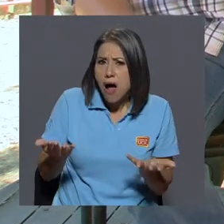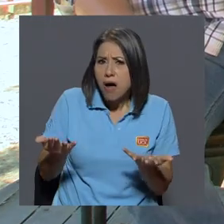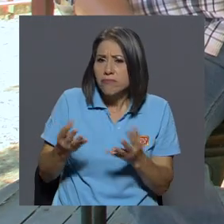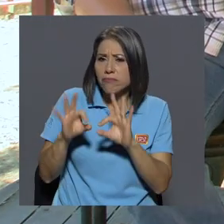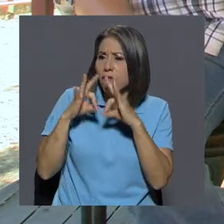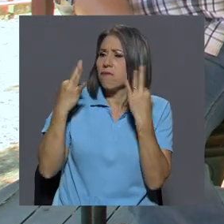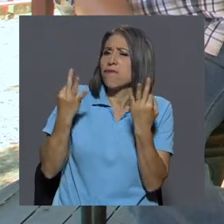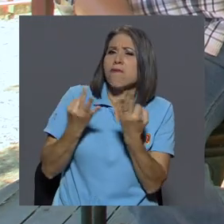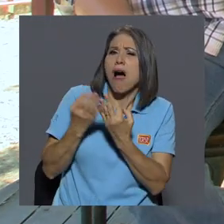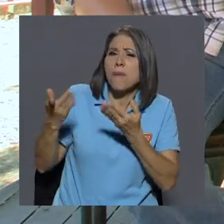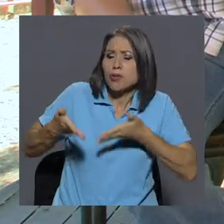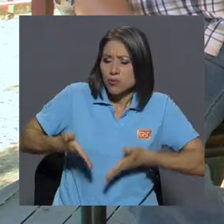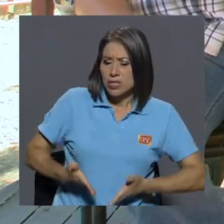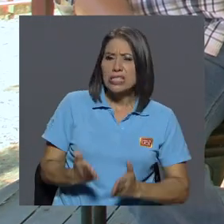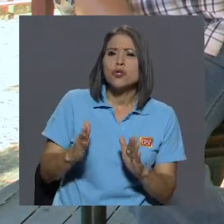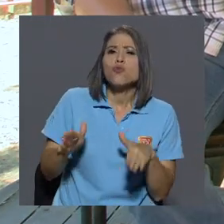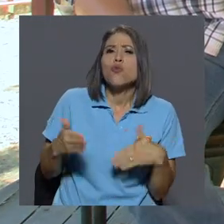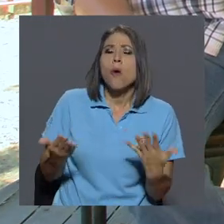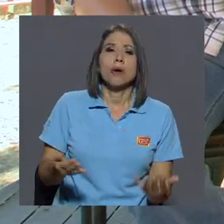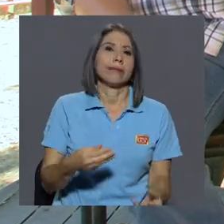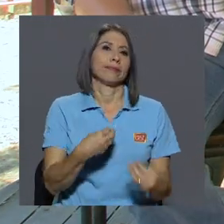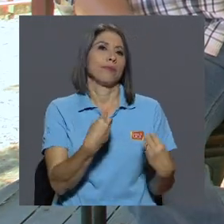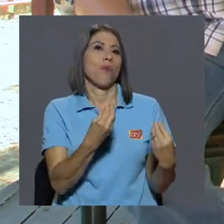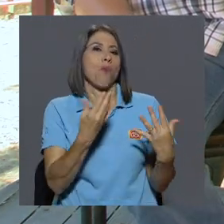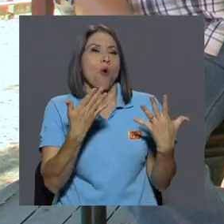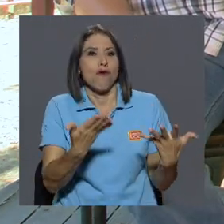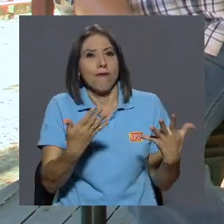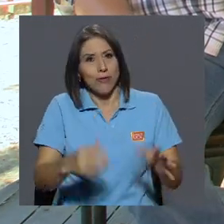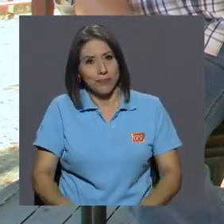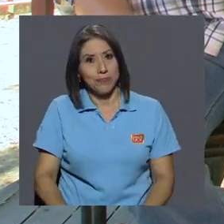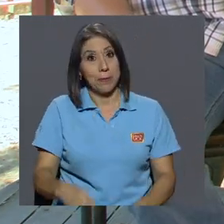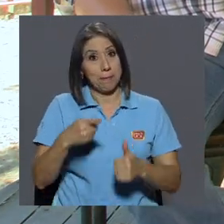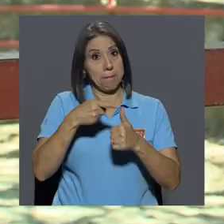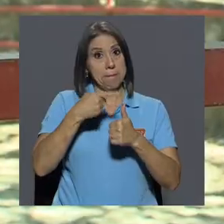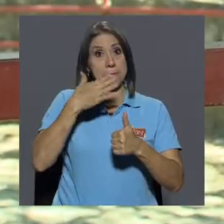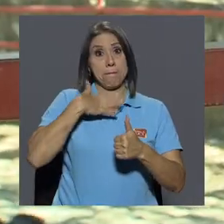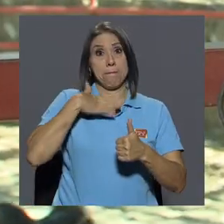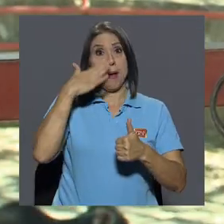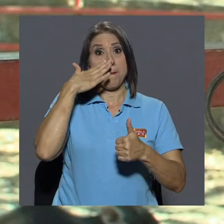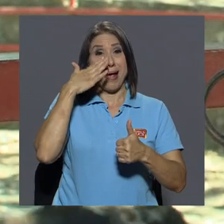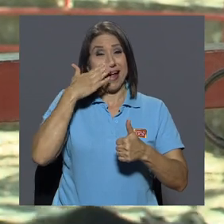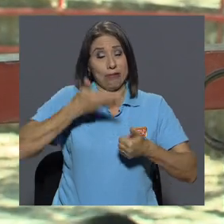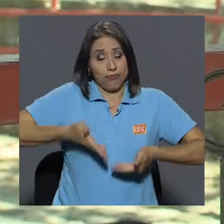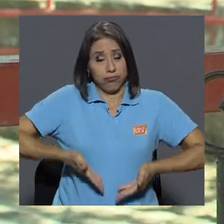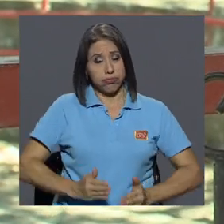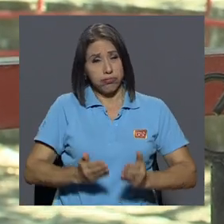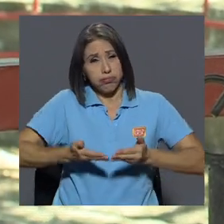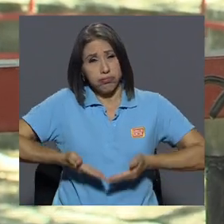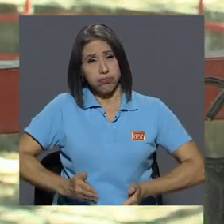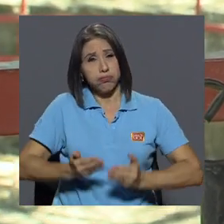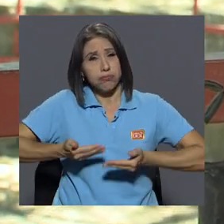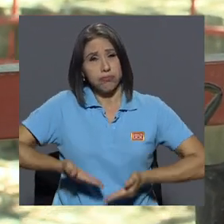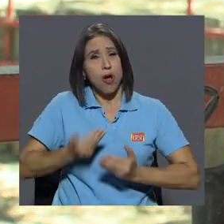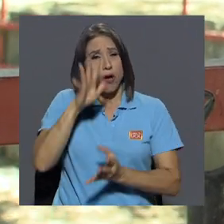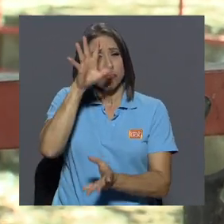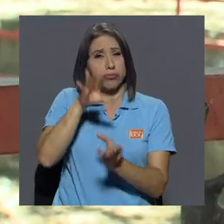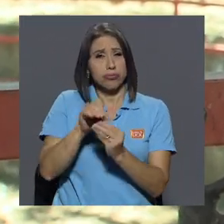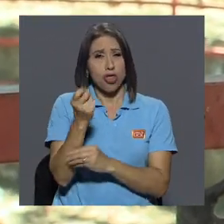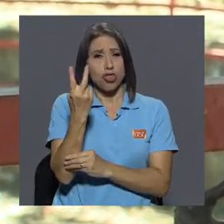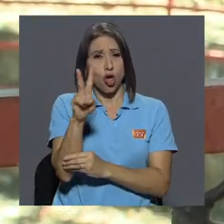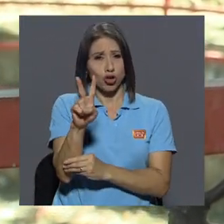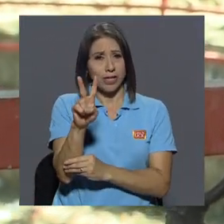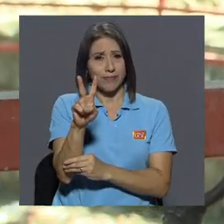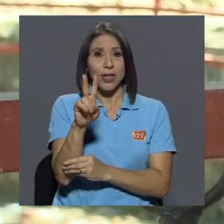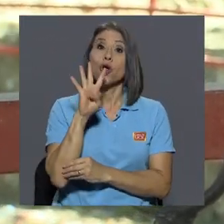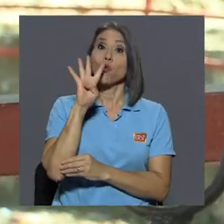esa familia donde usted nació? Oh, por favor. Primero, mi mamá nos parió a 12. Han muerto 4,